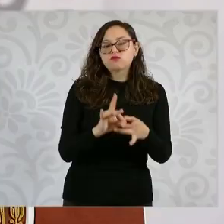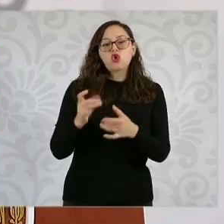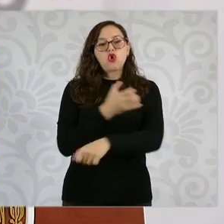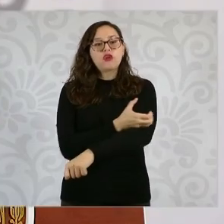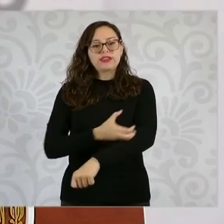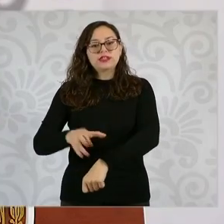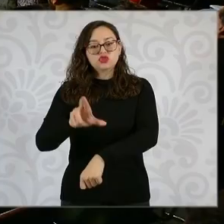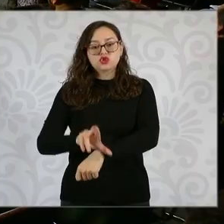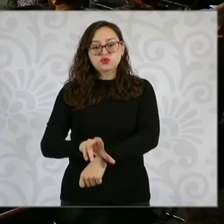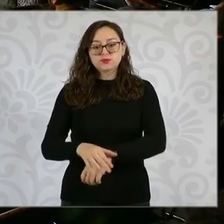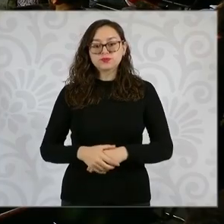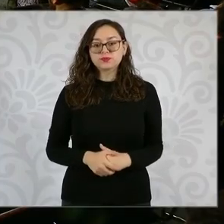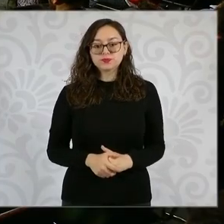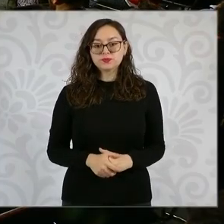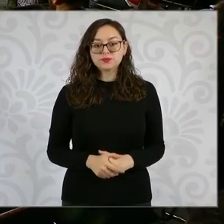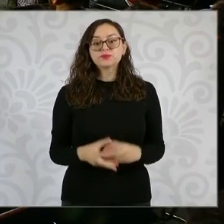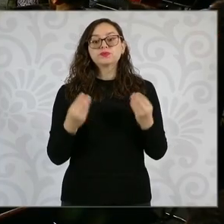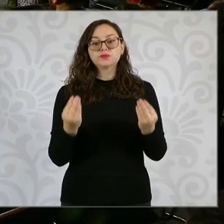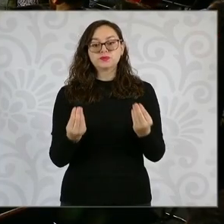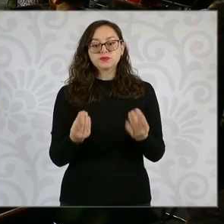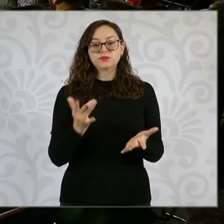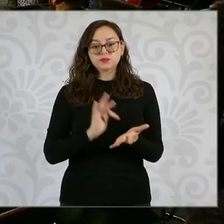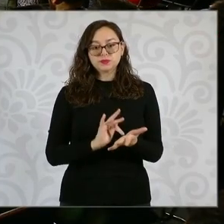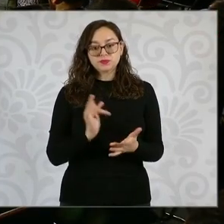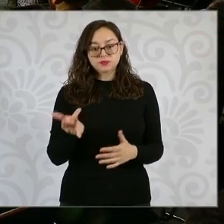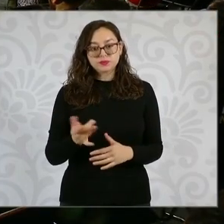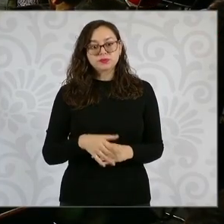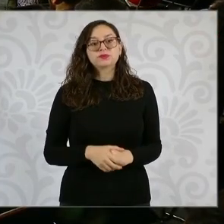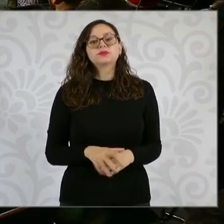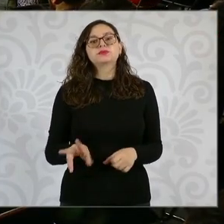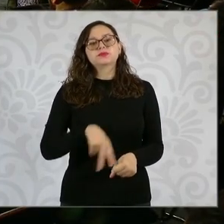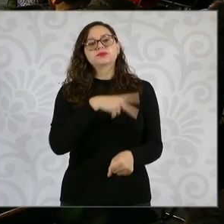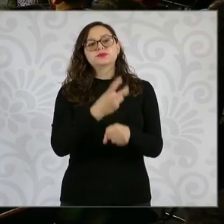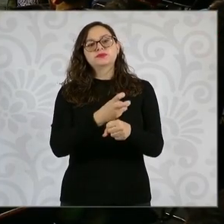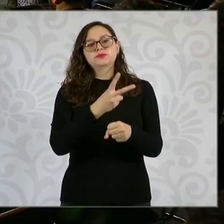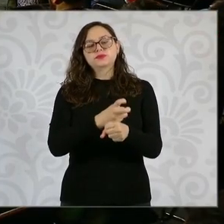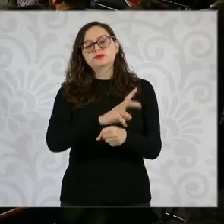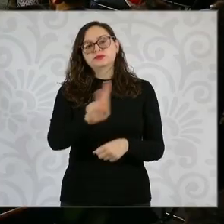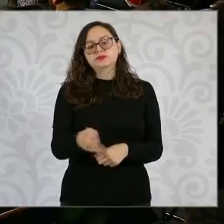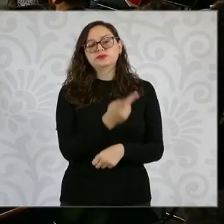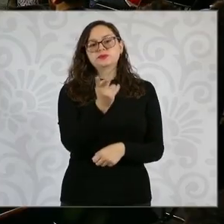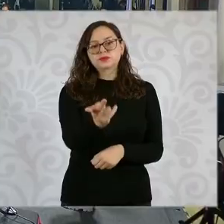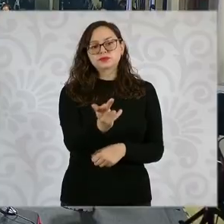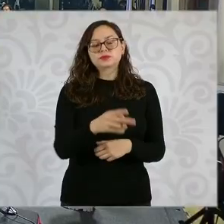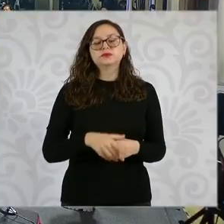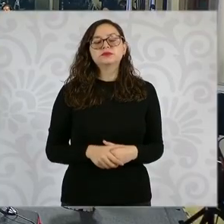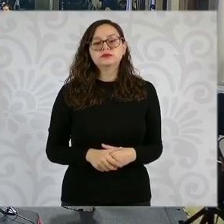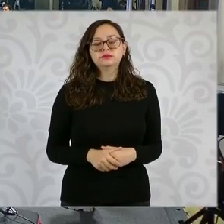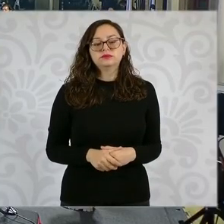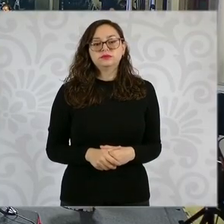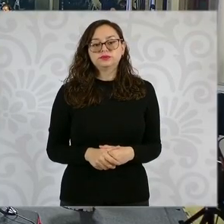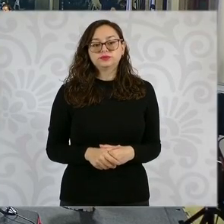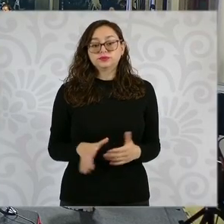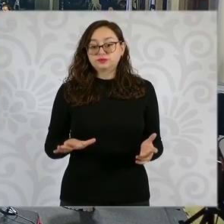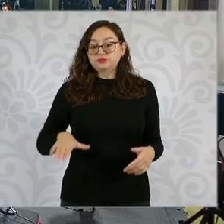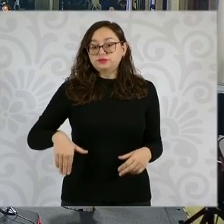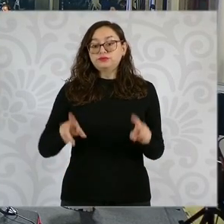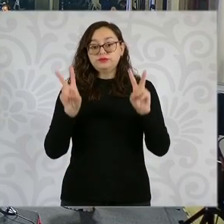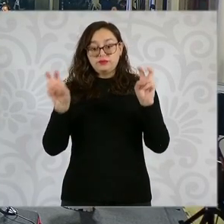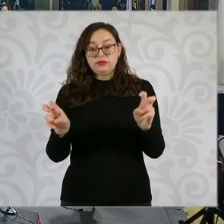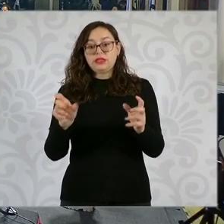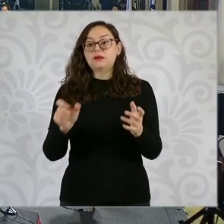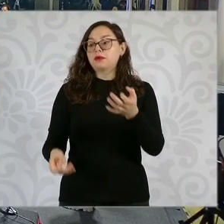delincuentes. Muchas gracias. En una segunda pregunta, ahorita mencionaba que sobre este tema de la reforma al Poder